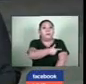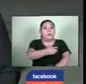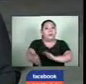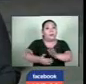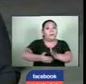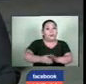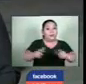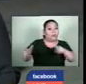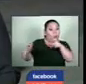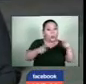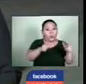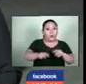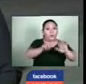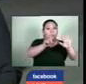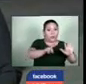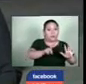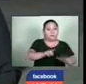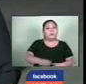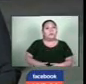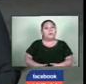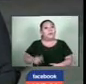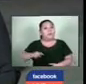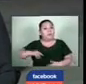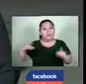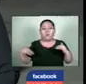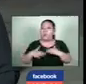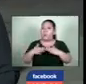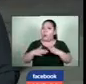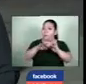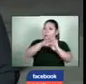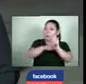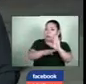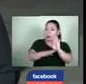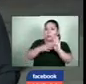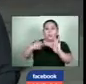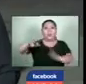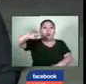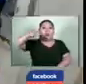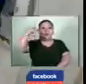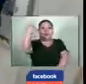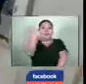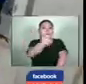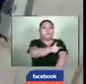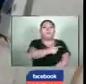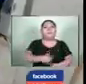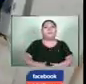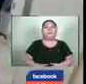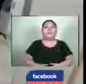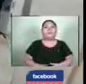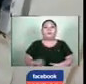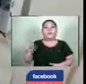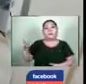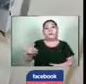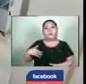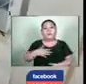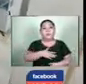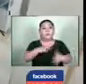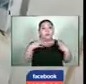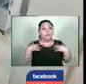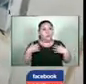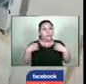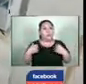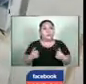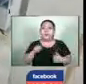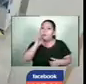siendo uno de los primeros países en la aplicación de terceras dosis ante el COVID-19. Las autoridades de salud aseguraron